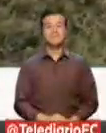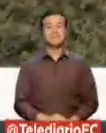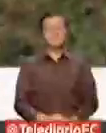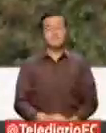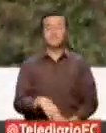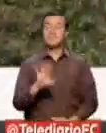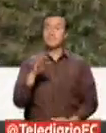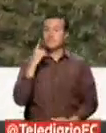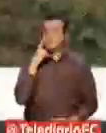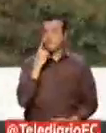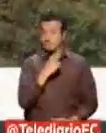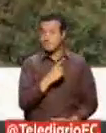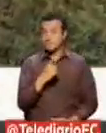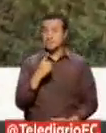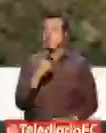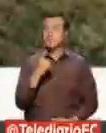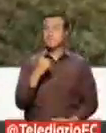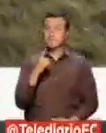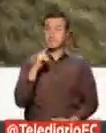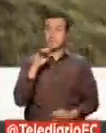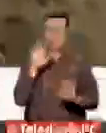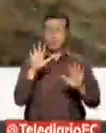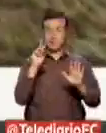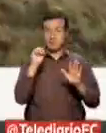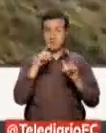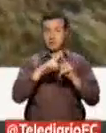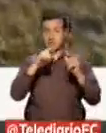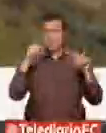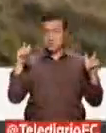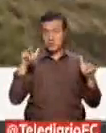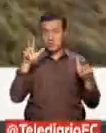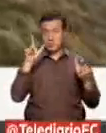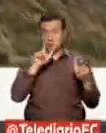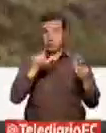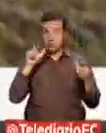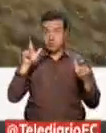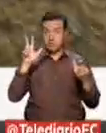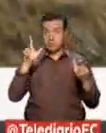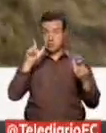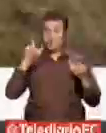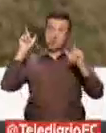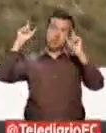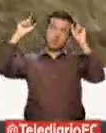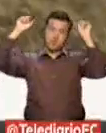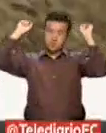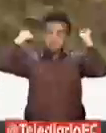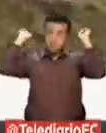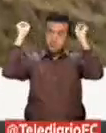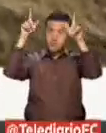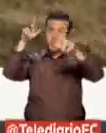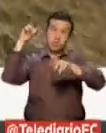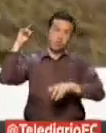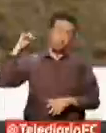Además, tiene una envergadura de 10 metros y necesita 3 personas para despegarlo.